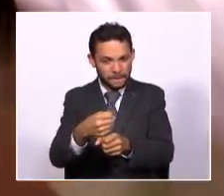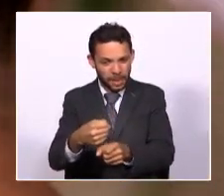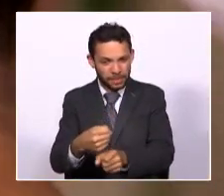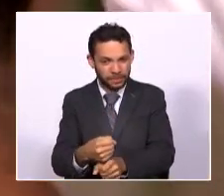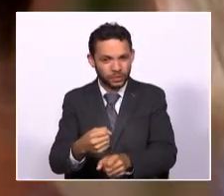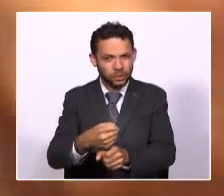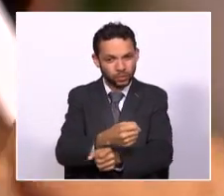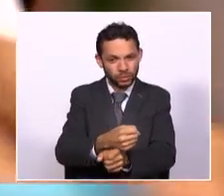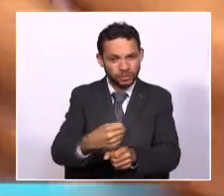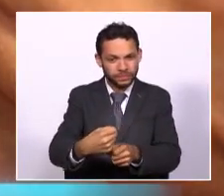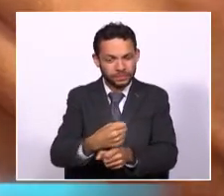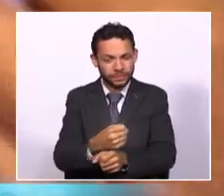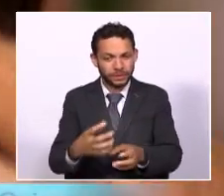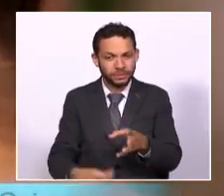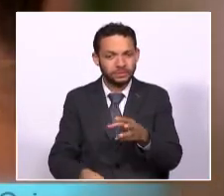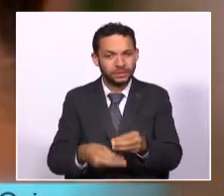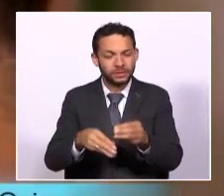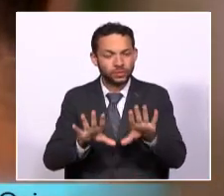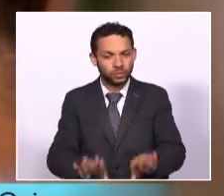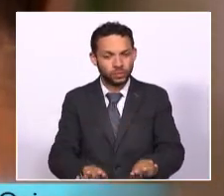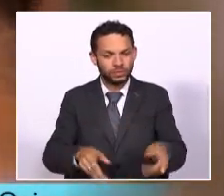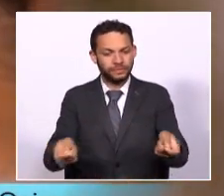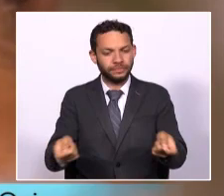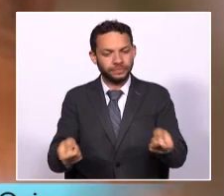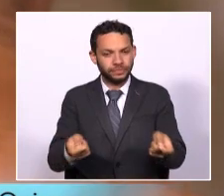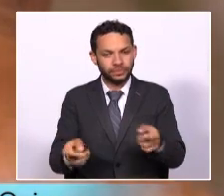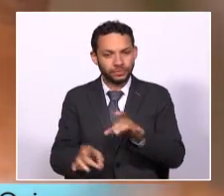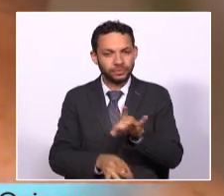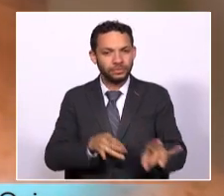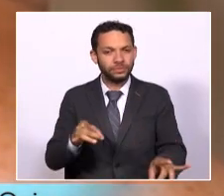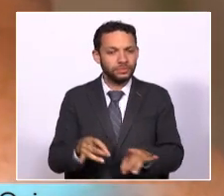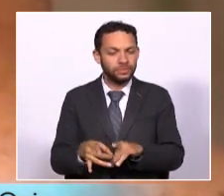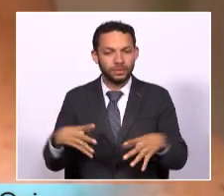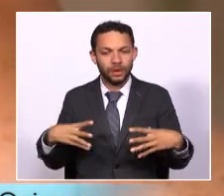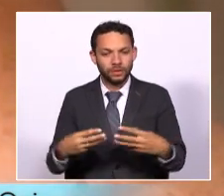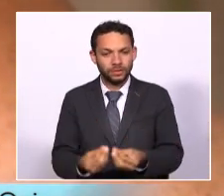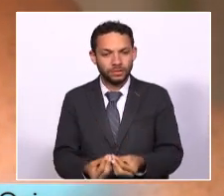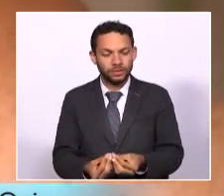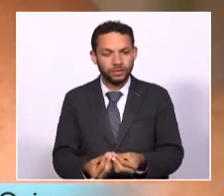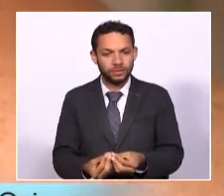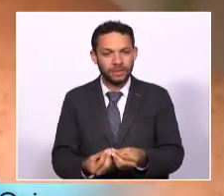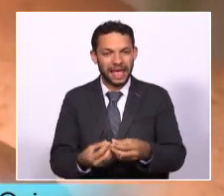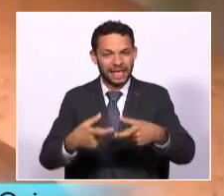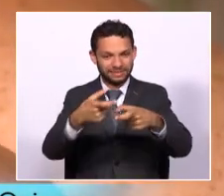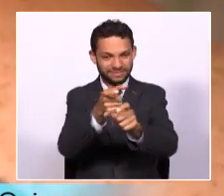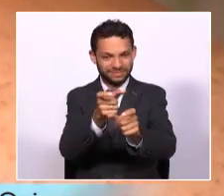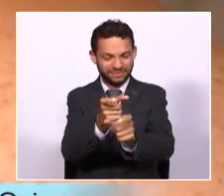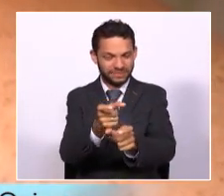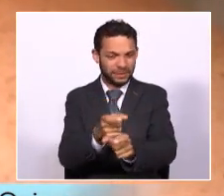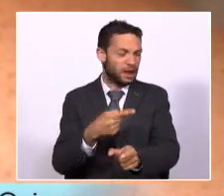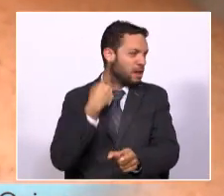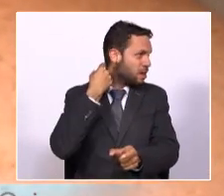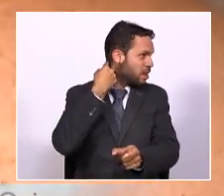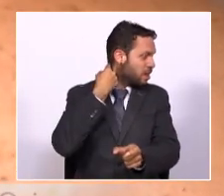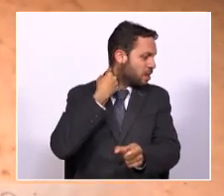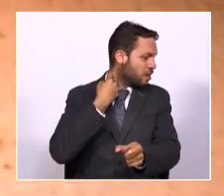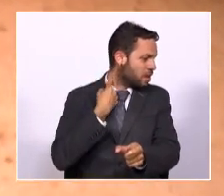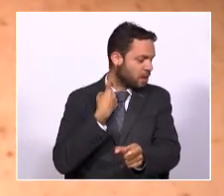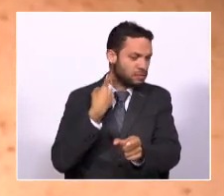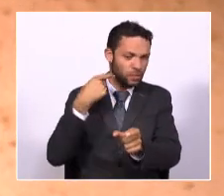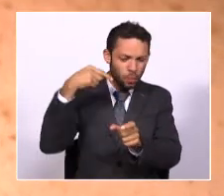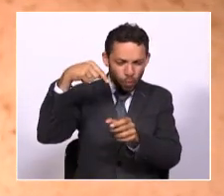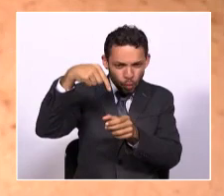esta máquina central que se llama cerebro tiene una raíz que se llama la médula espinal y la protegen todos estos